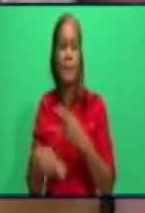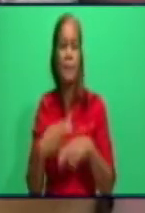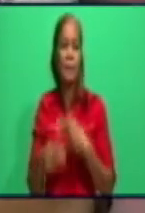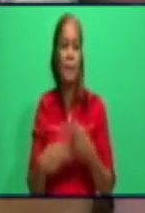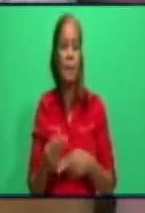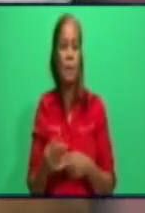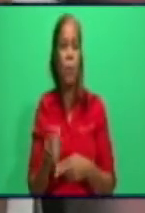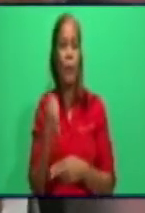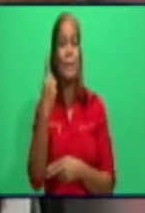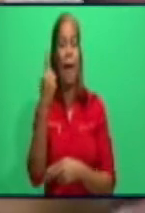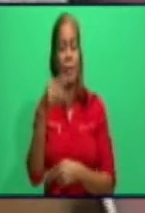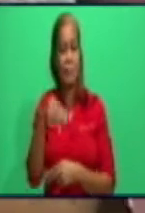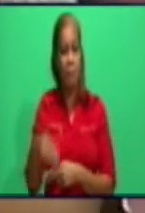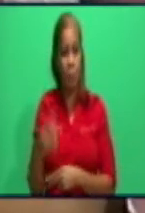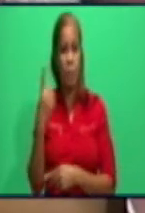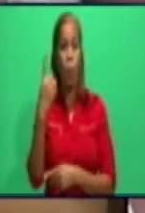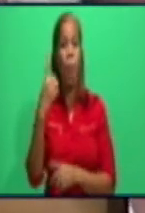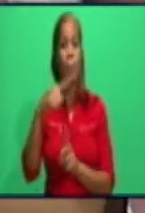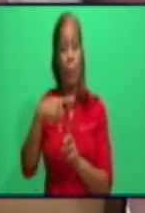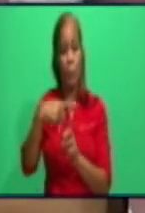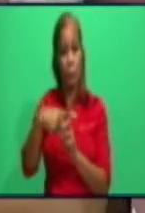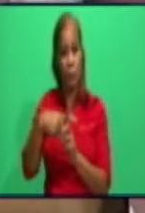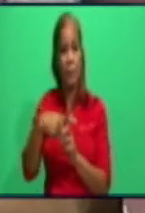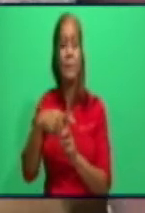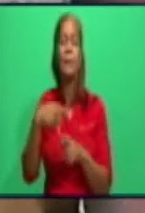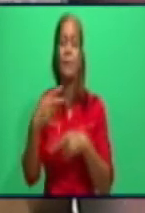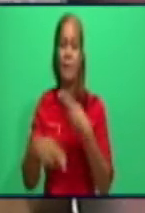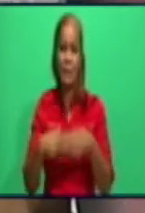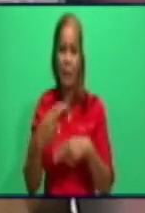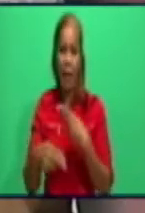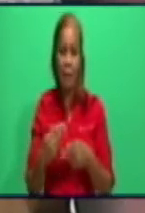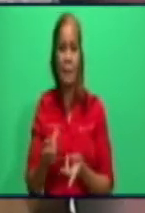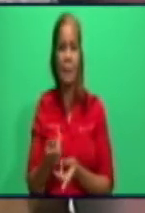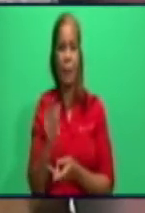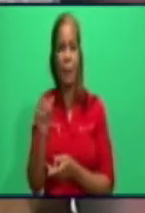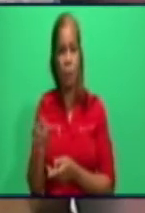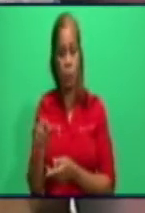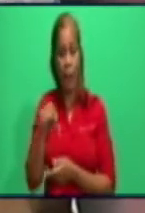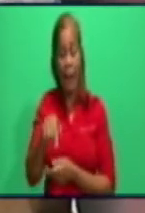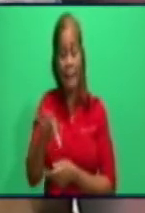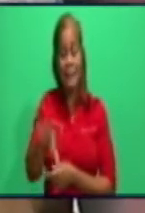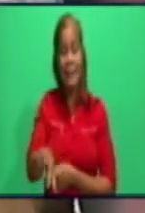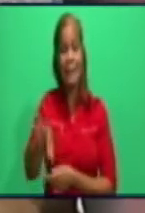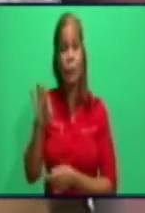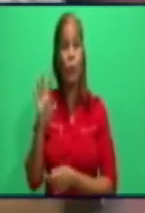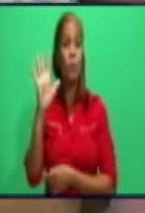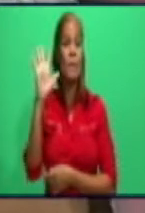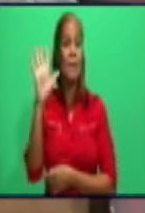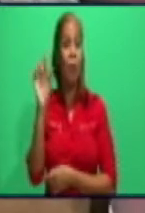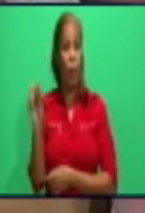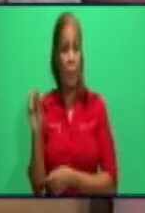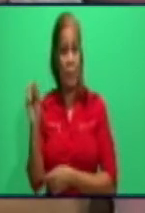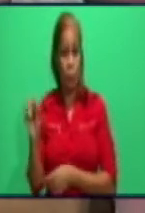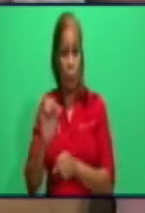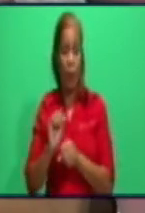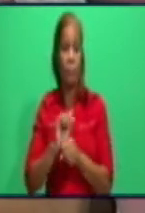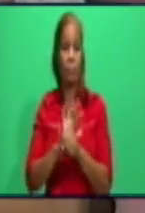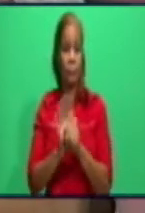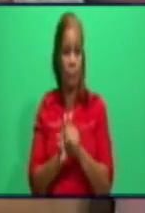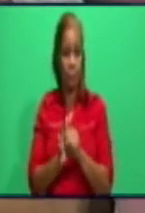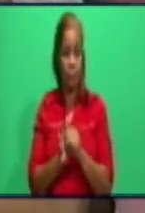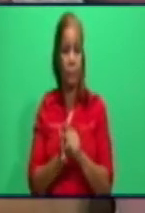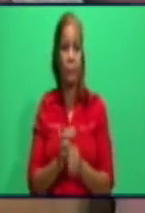se levanta un caso y se hace el control de foco. Y se lograron identificar 5 casos más. Hoy se encuentran allí